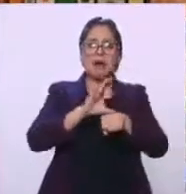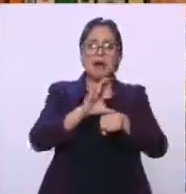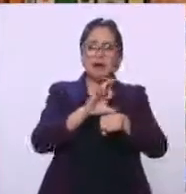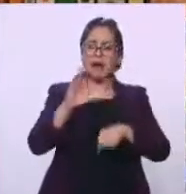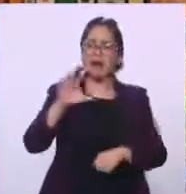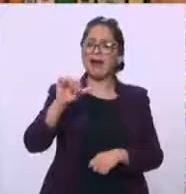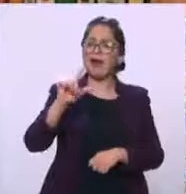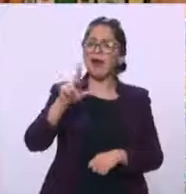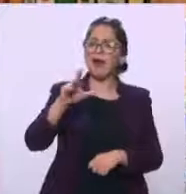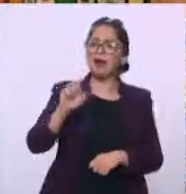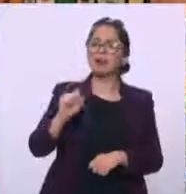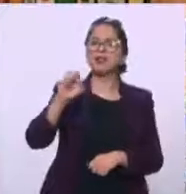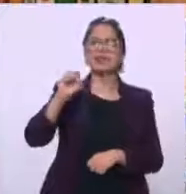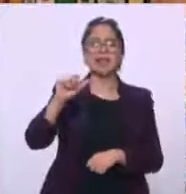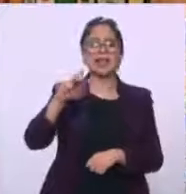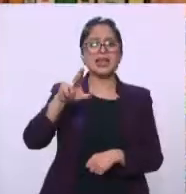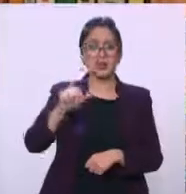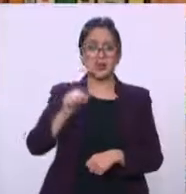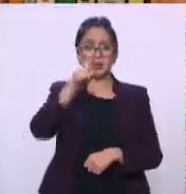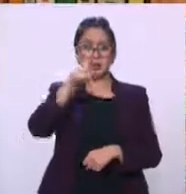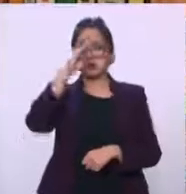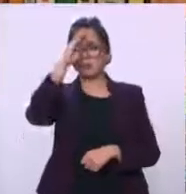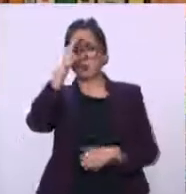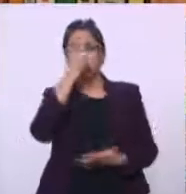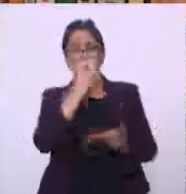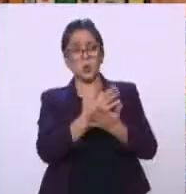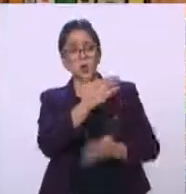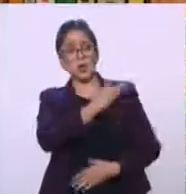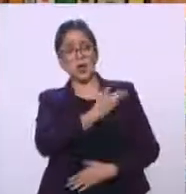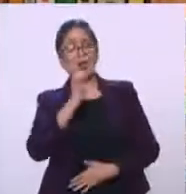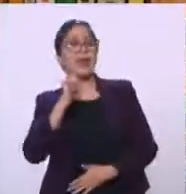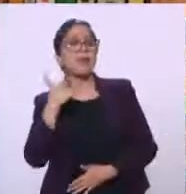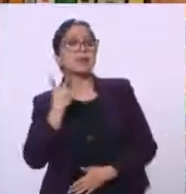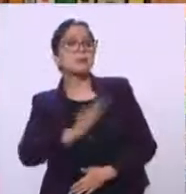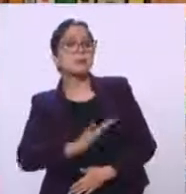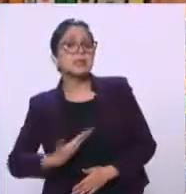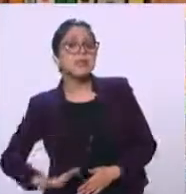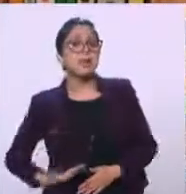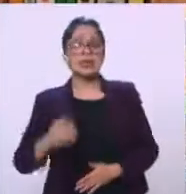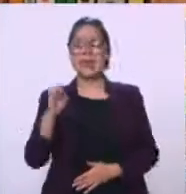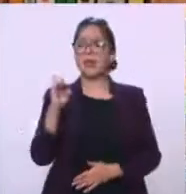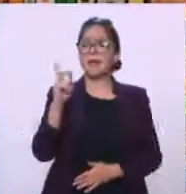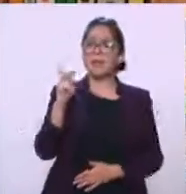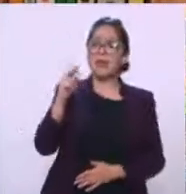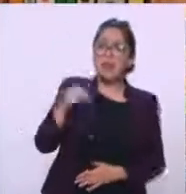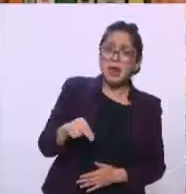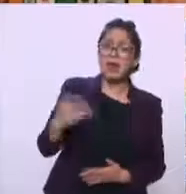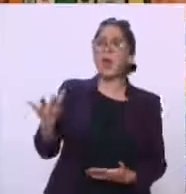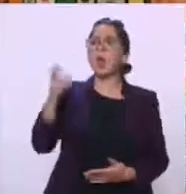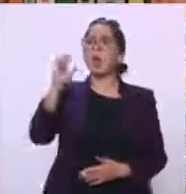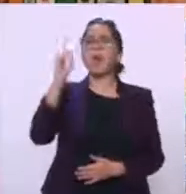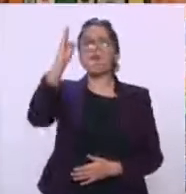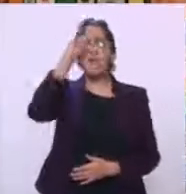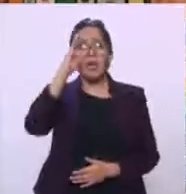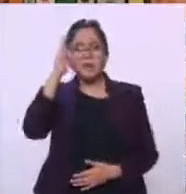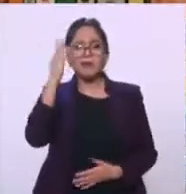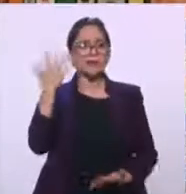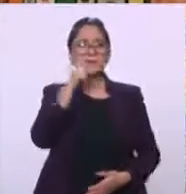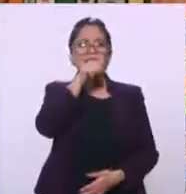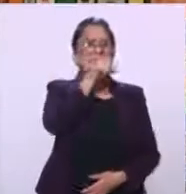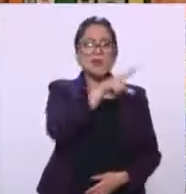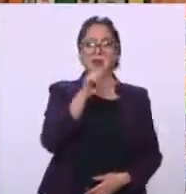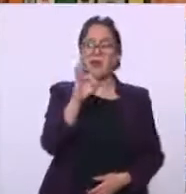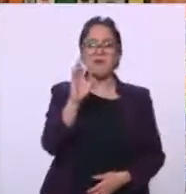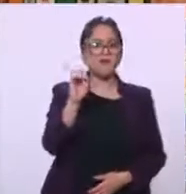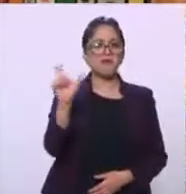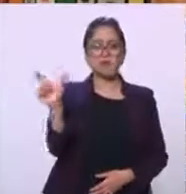No solamente es Enrique Peña Nieto, no solamente es Calderón, sino también estamos hablando del propio Vicente Fox. Recordemos que lo que se está